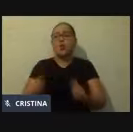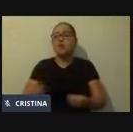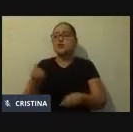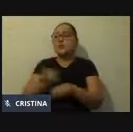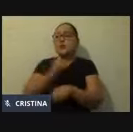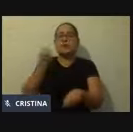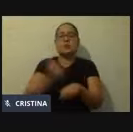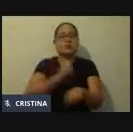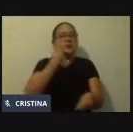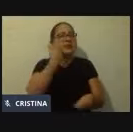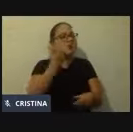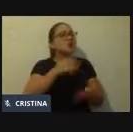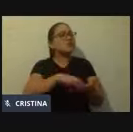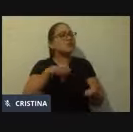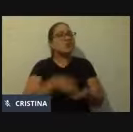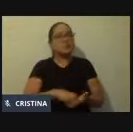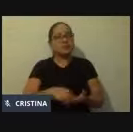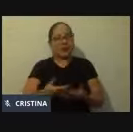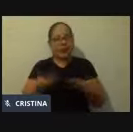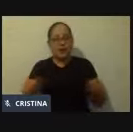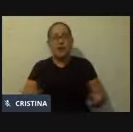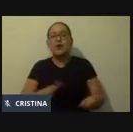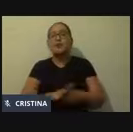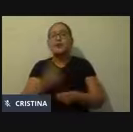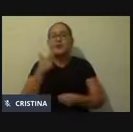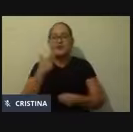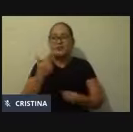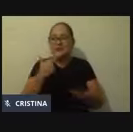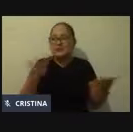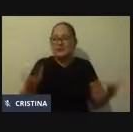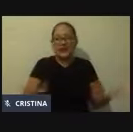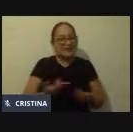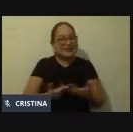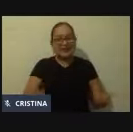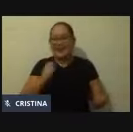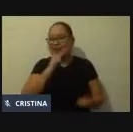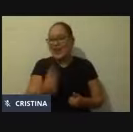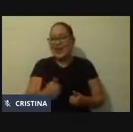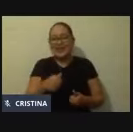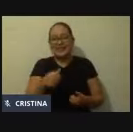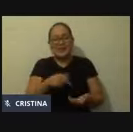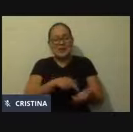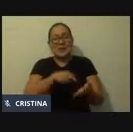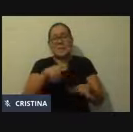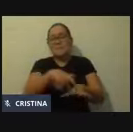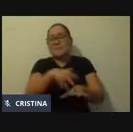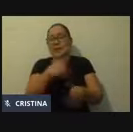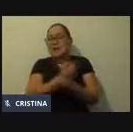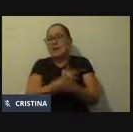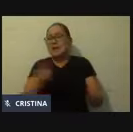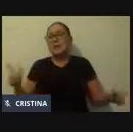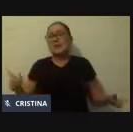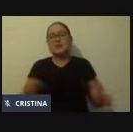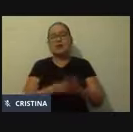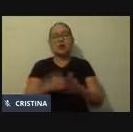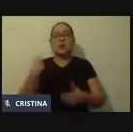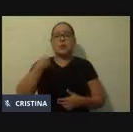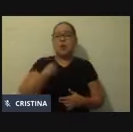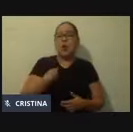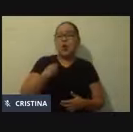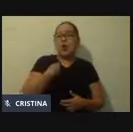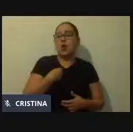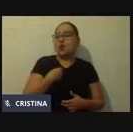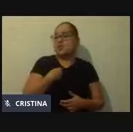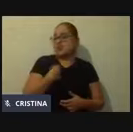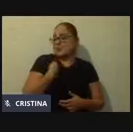es donde nos damos cuenta dónde estaban las prioridades, o al menos donde yo me di cuenta, no, que a ver, la bolsa que combina con esto, o sea,